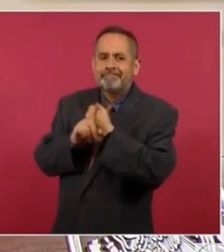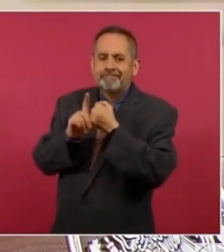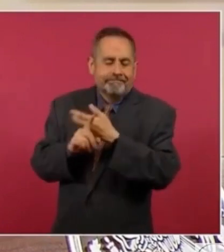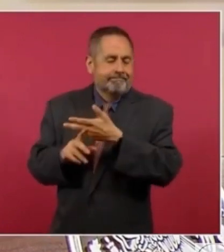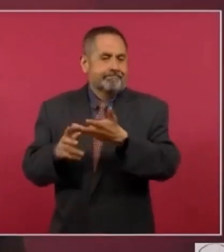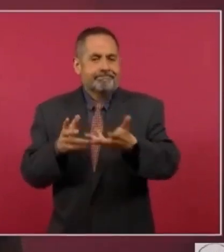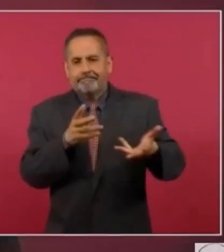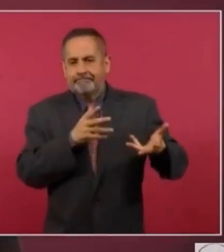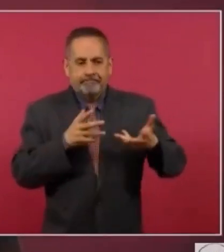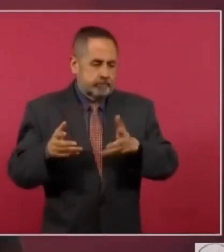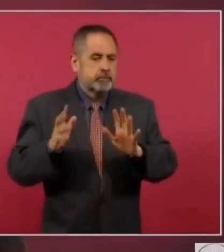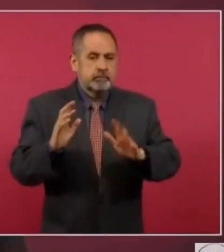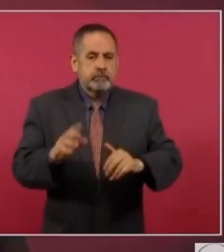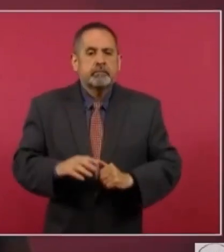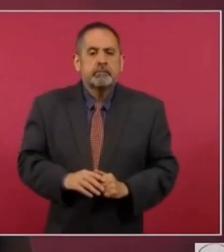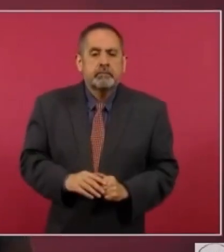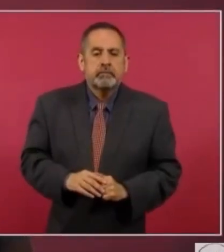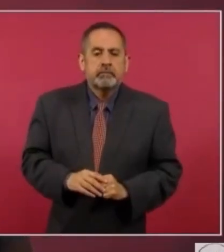se